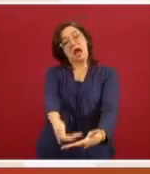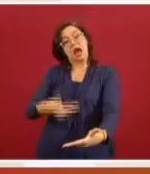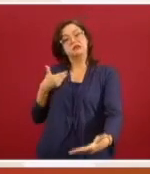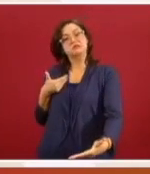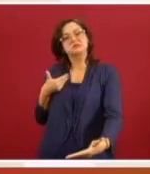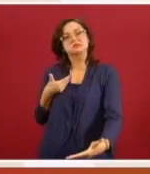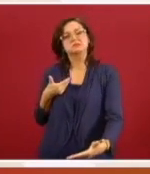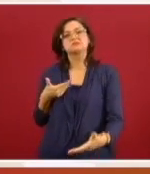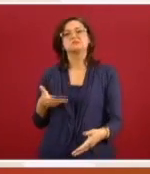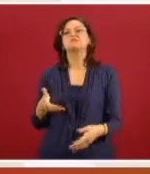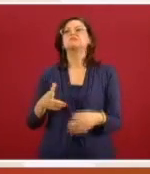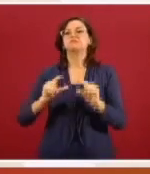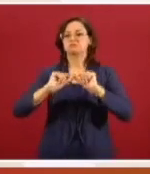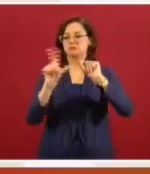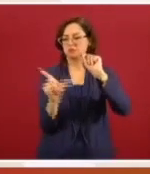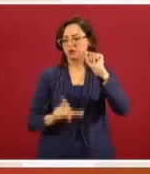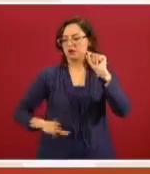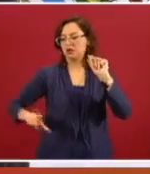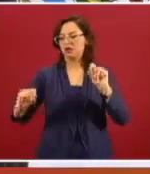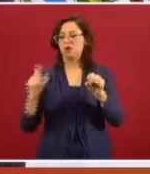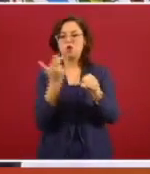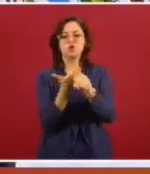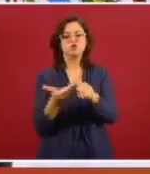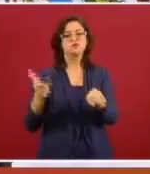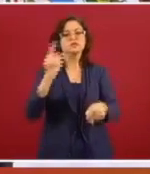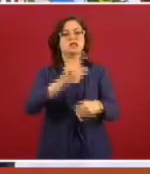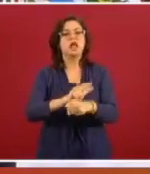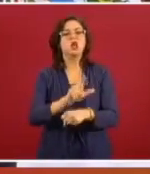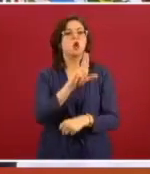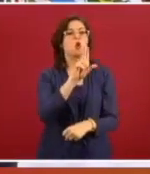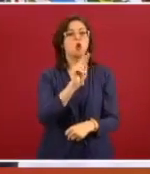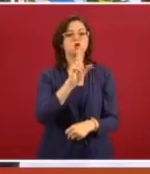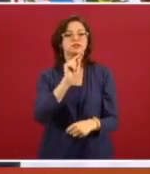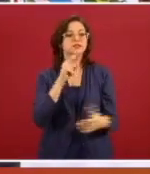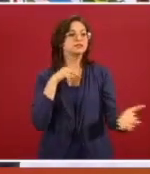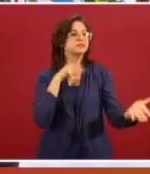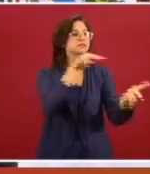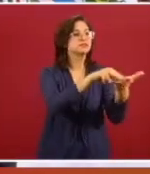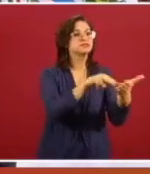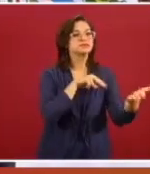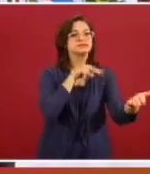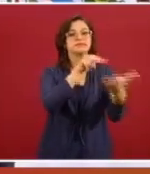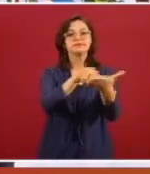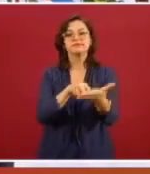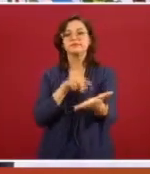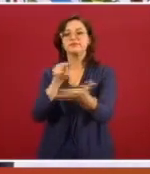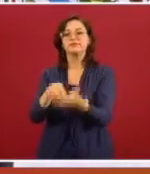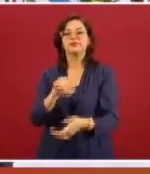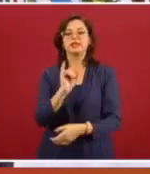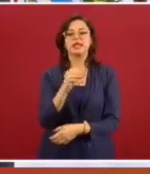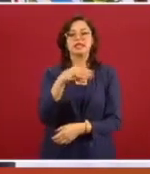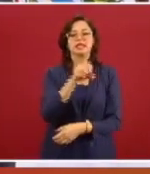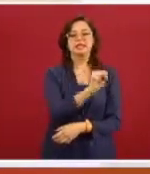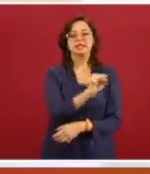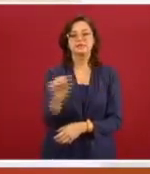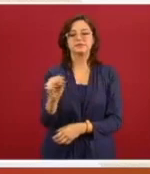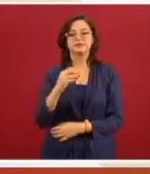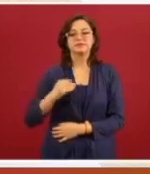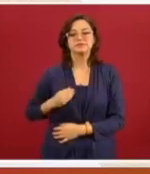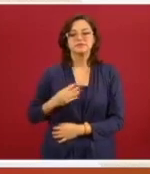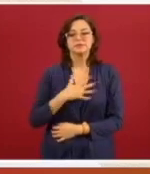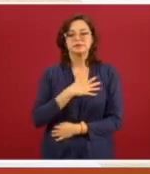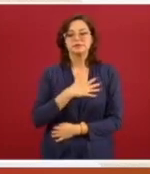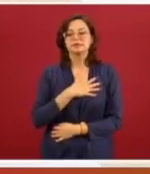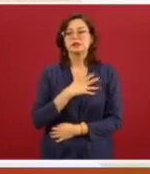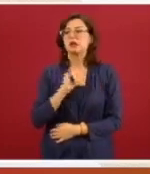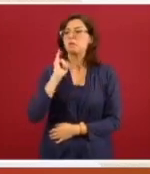habíamos recorrido 80 hospitales del IMSS Bienestar en zonas